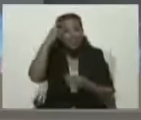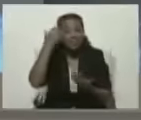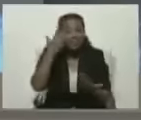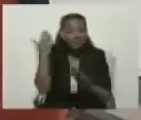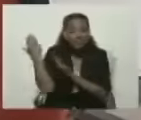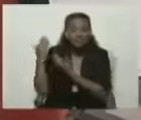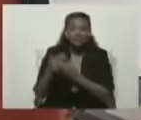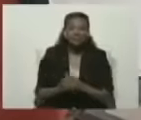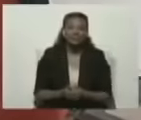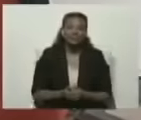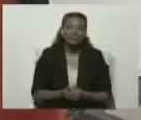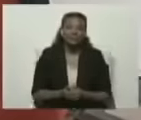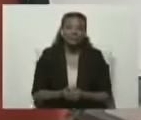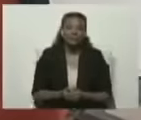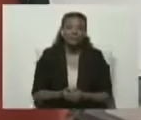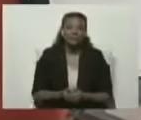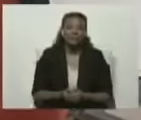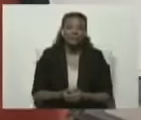adelante.